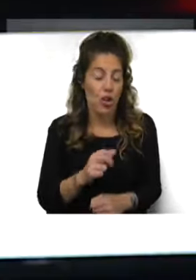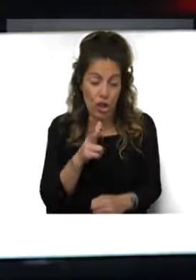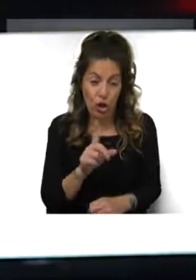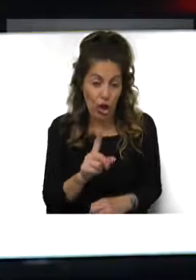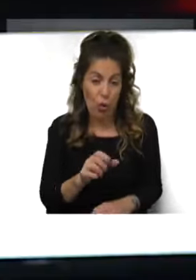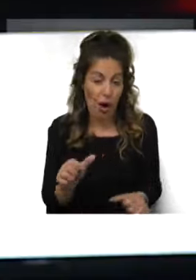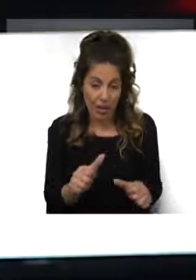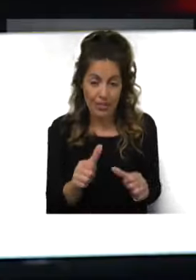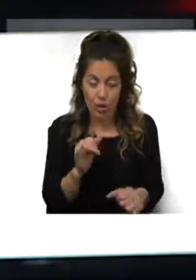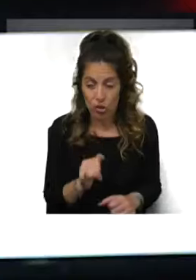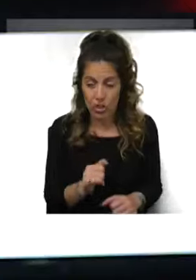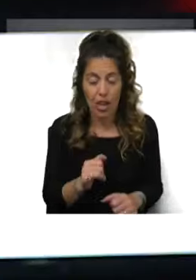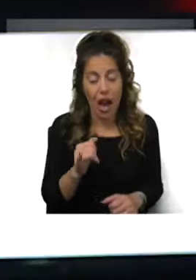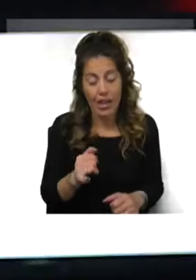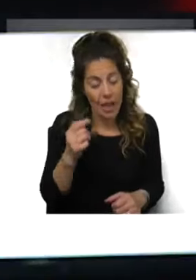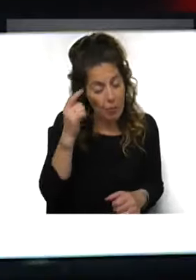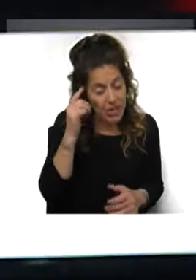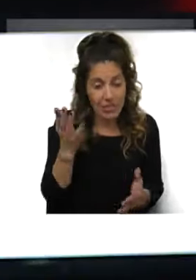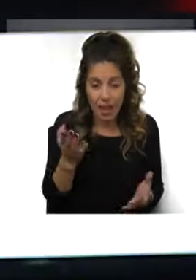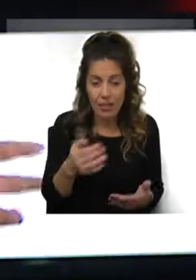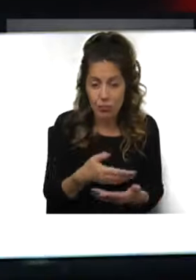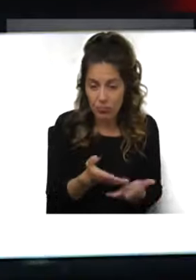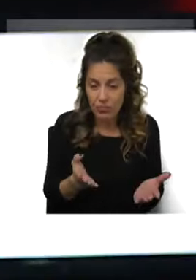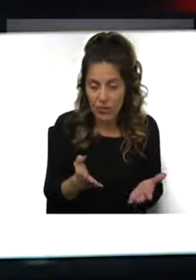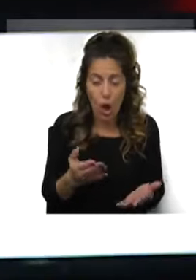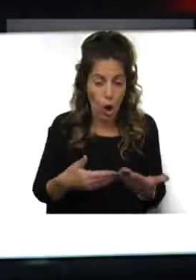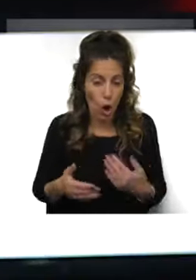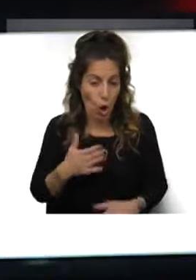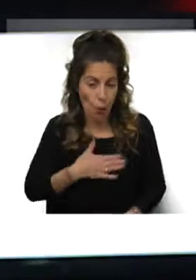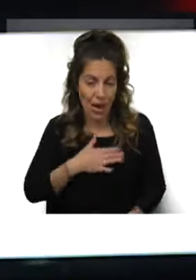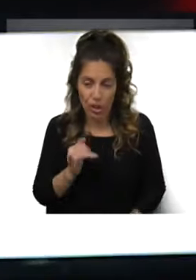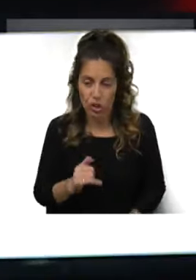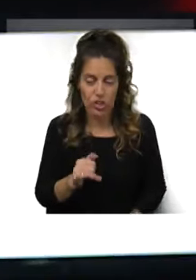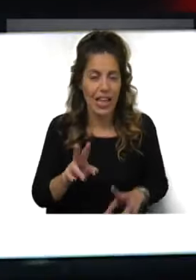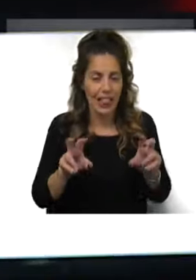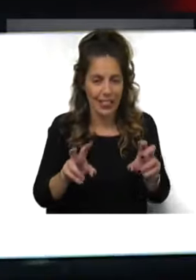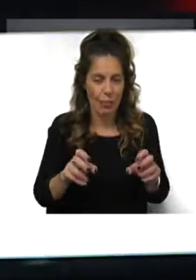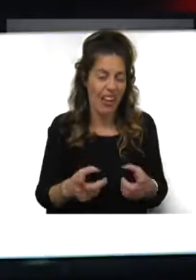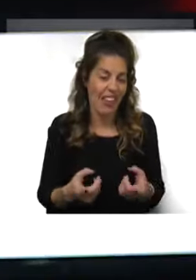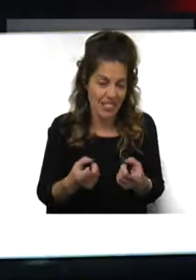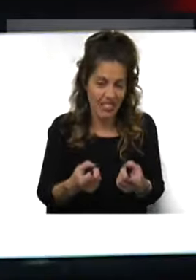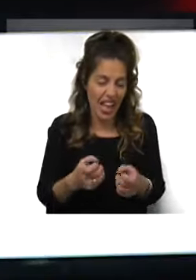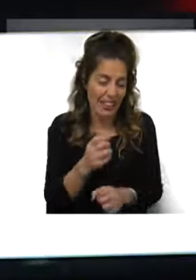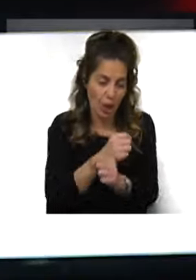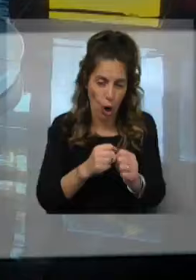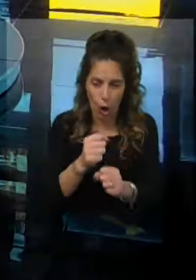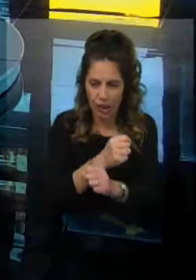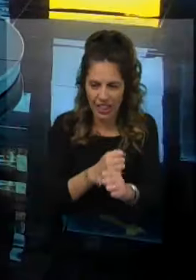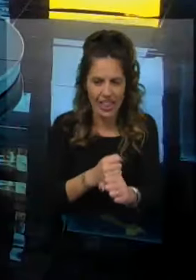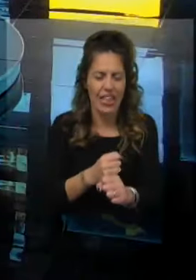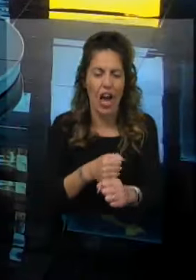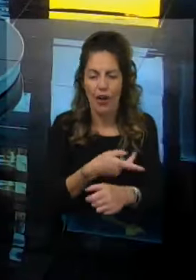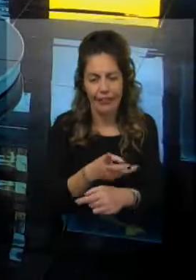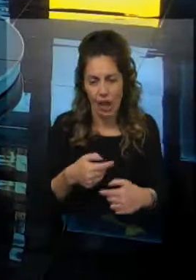este es algo que hay que poner a la mesa comparto por supuesto el tema de la necesidad de tecnología la necesidad de una